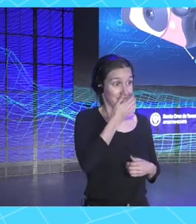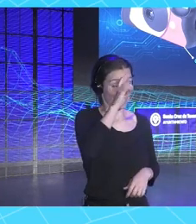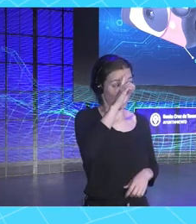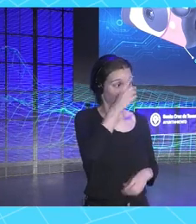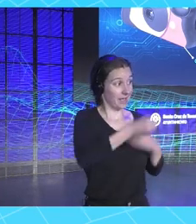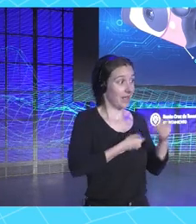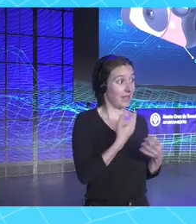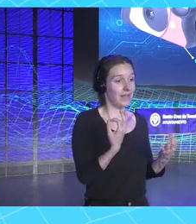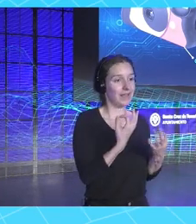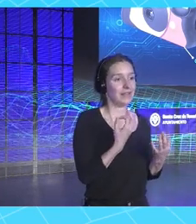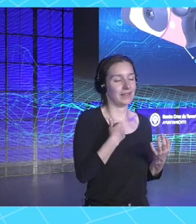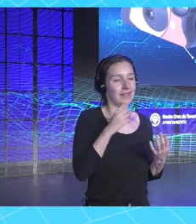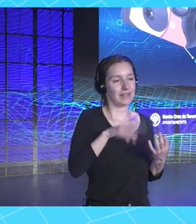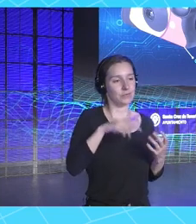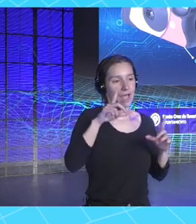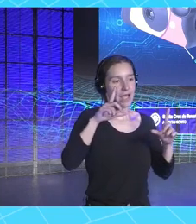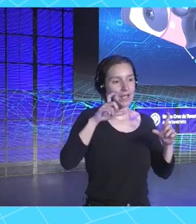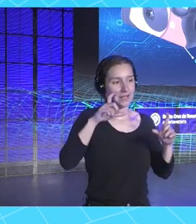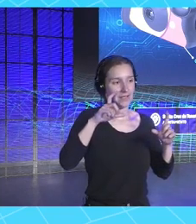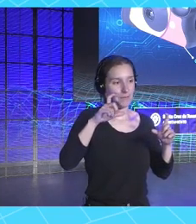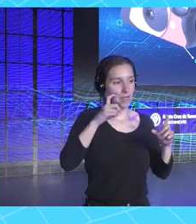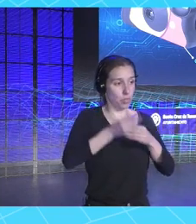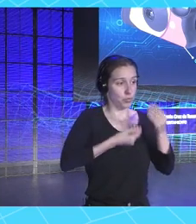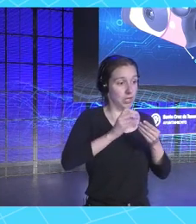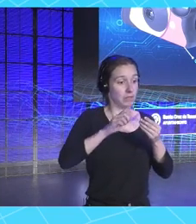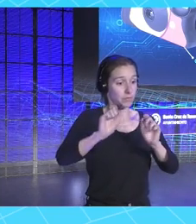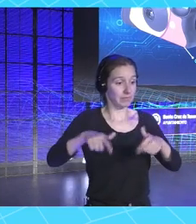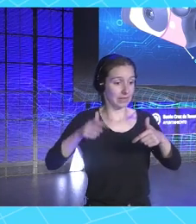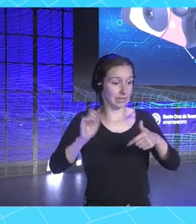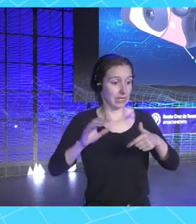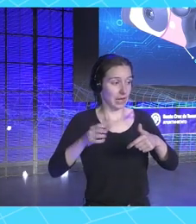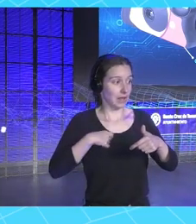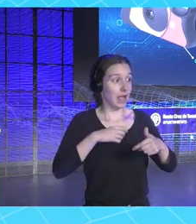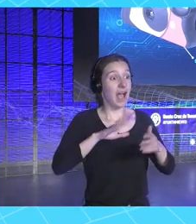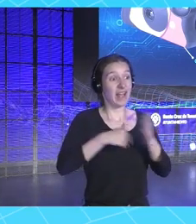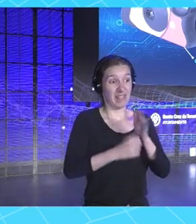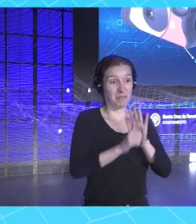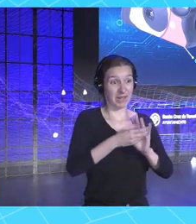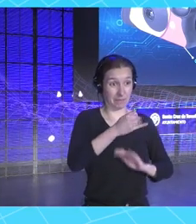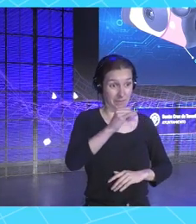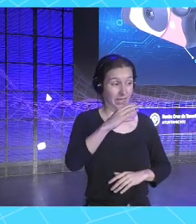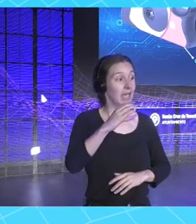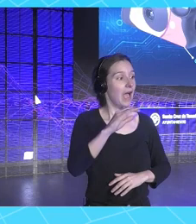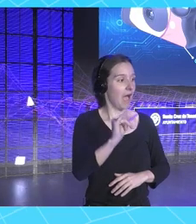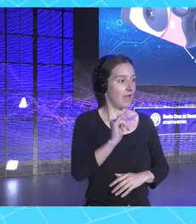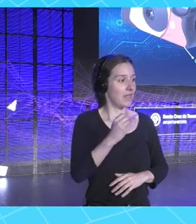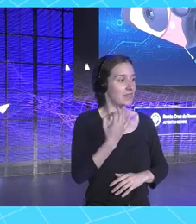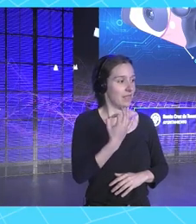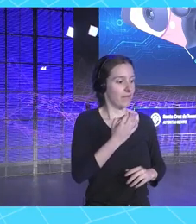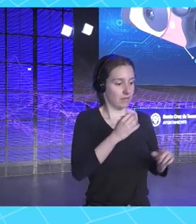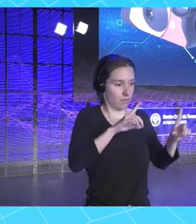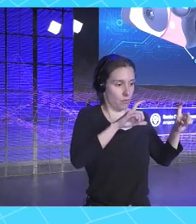Incluso en una gasolinera había algunas incluso bic Y entonces tenías 16 o 34 fotos depende lo que quisieras gastar en el carrete después para revelarlo